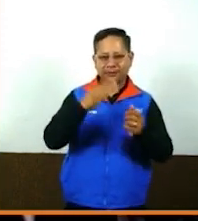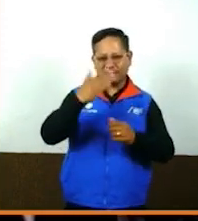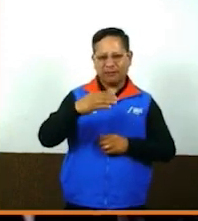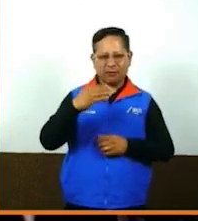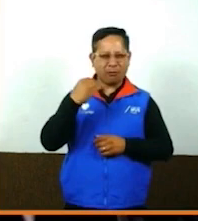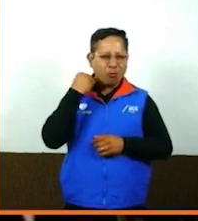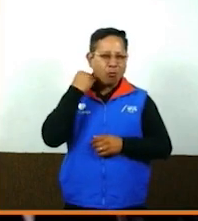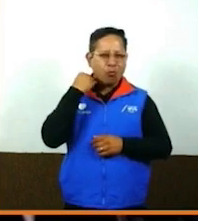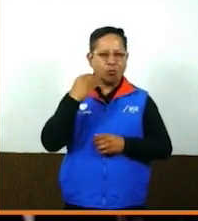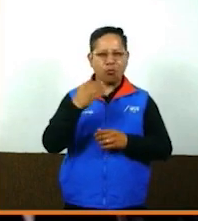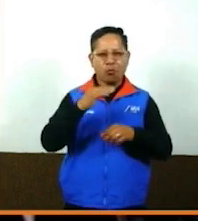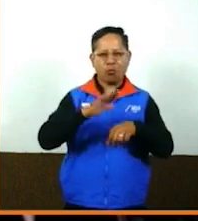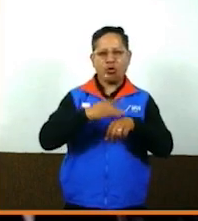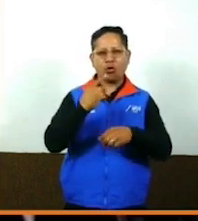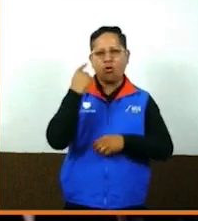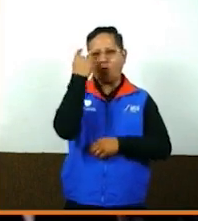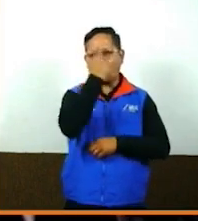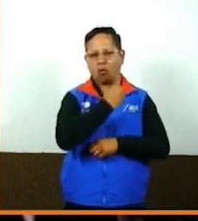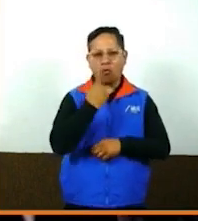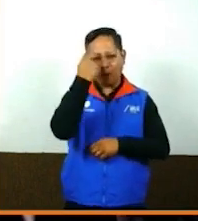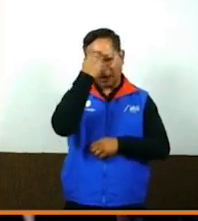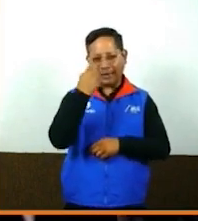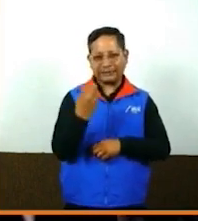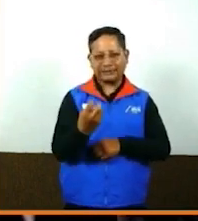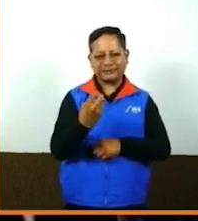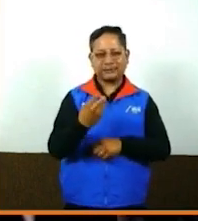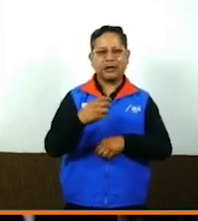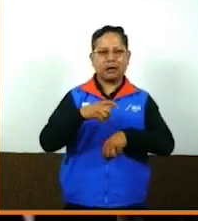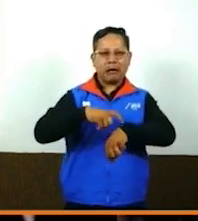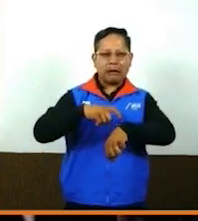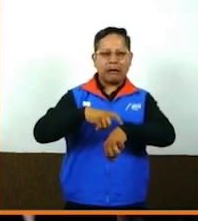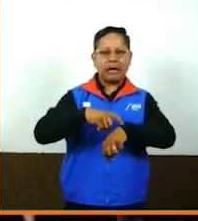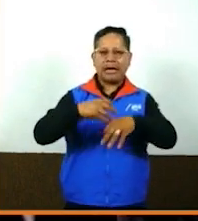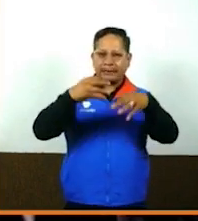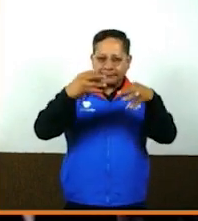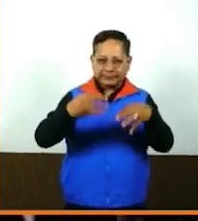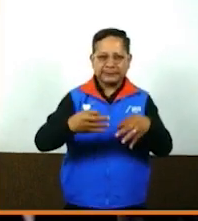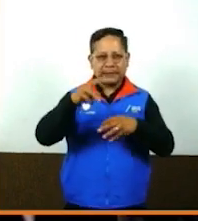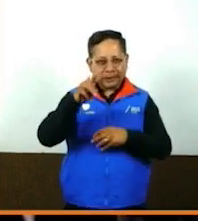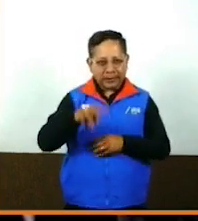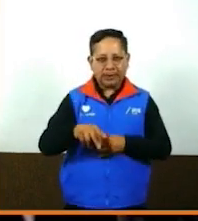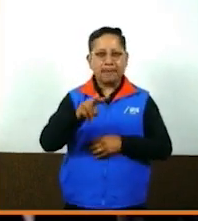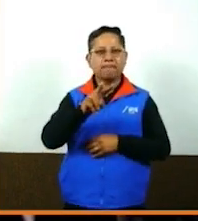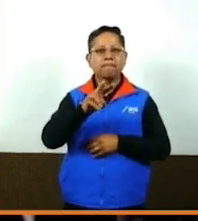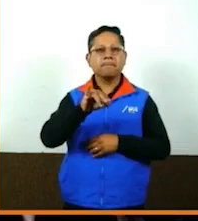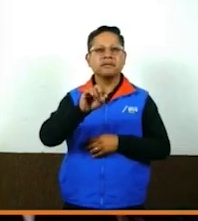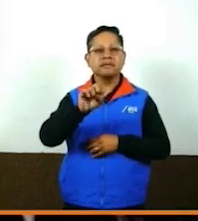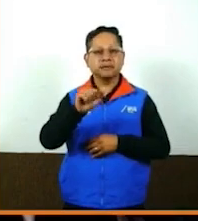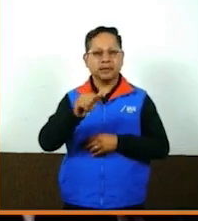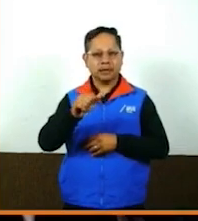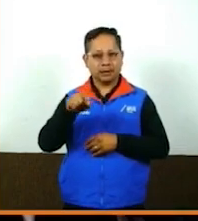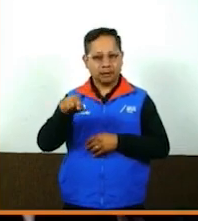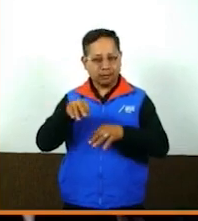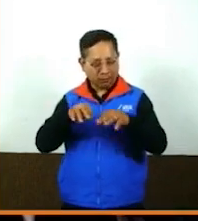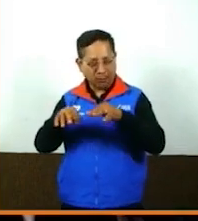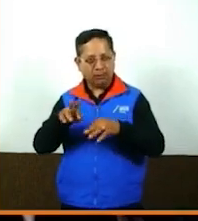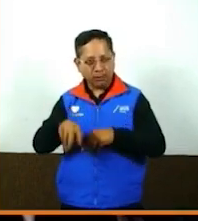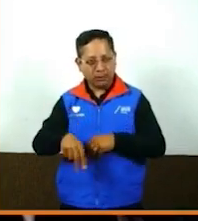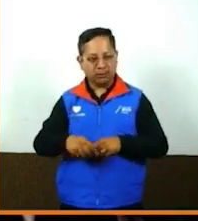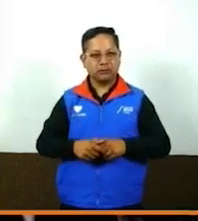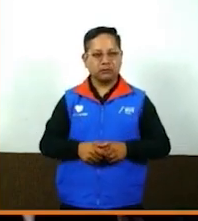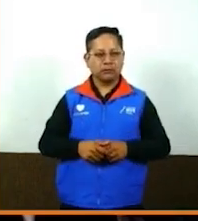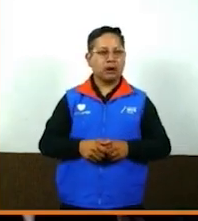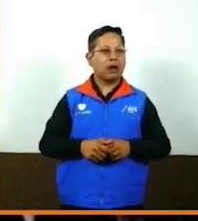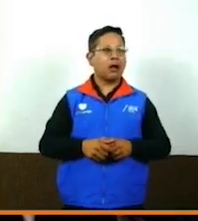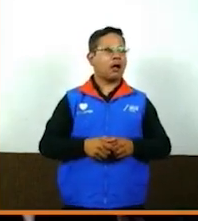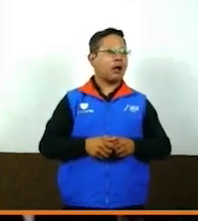abogados se cobran por horas, que esas horas, esas mujeres efectivamente trabajaron para Visa. Entonces, a mí me